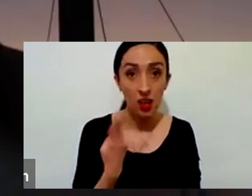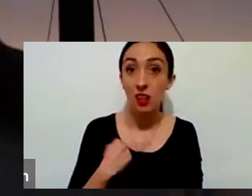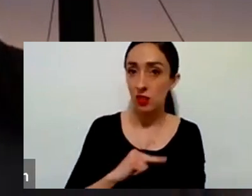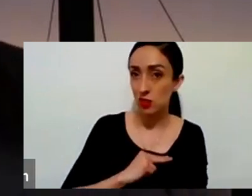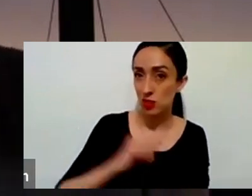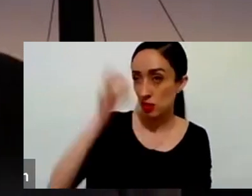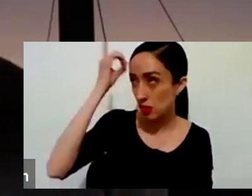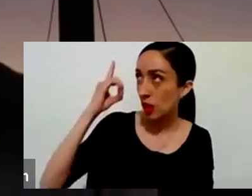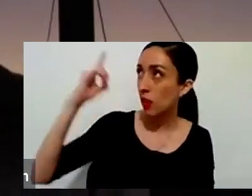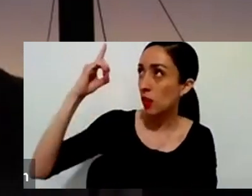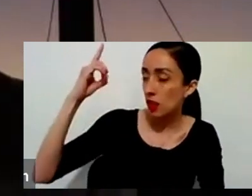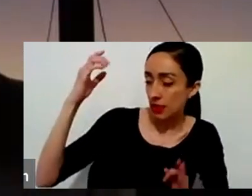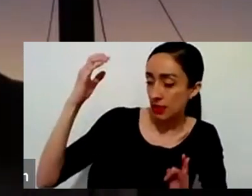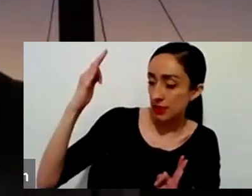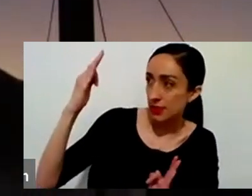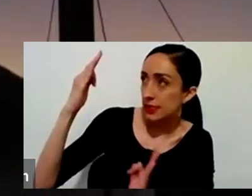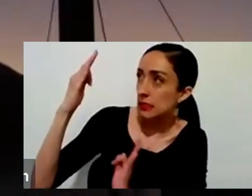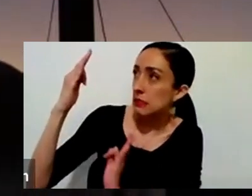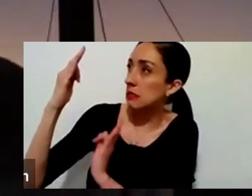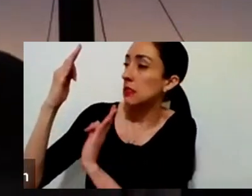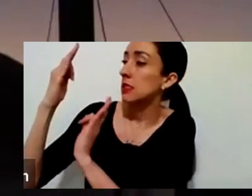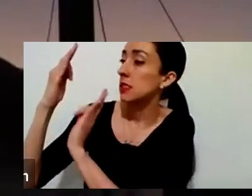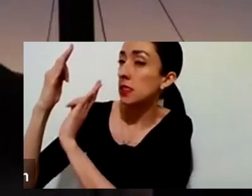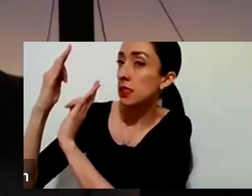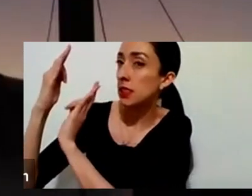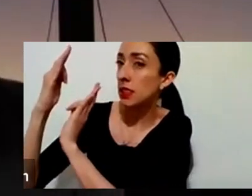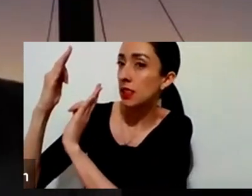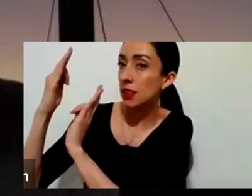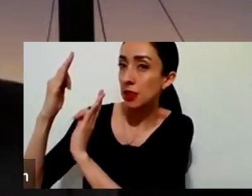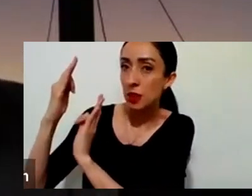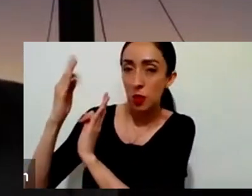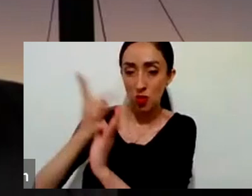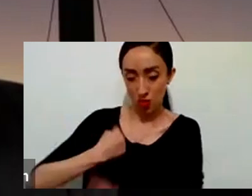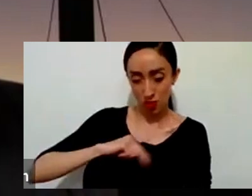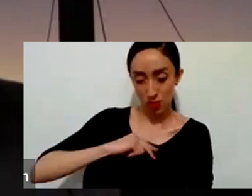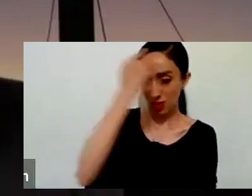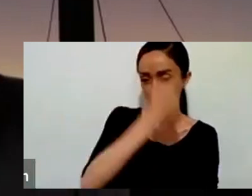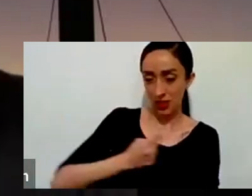más nos volvemos radiantes con su presencia.